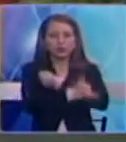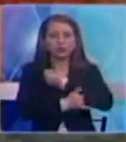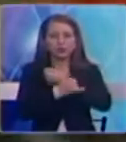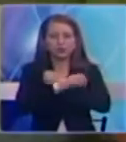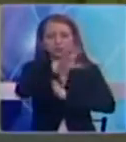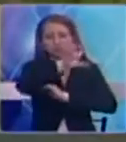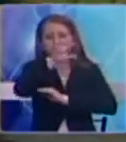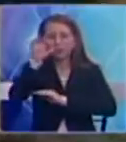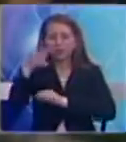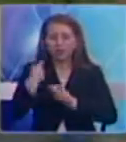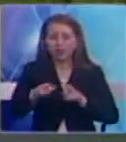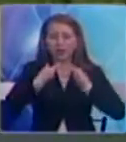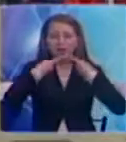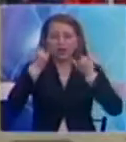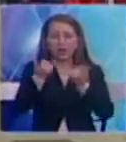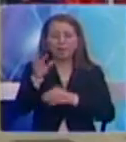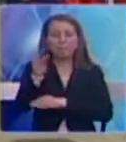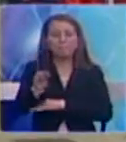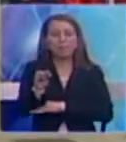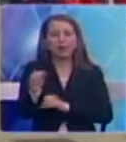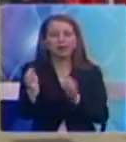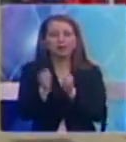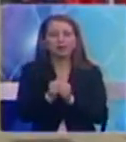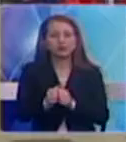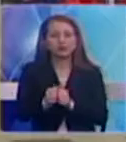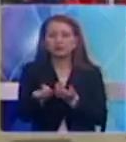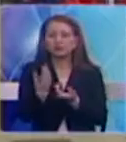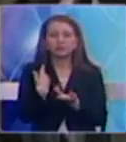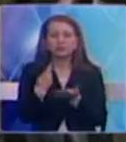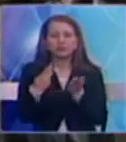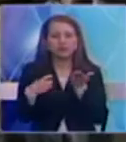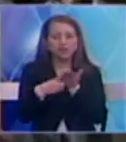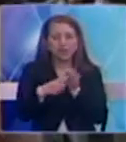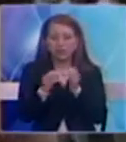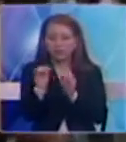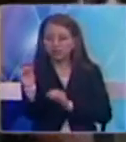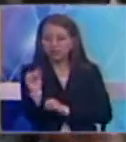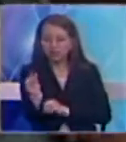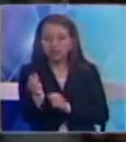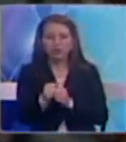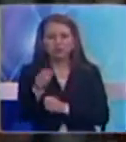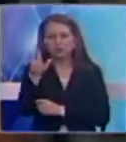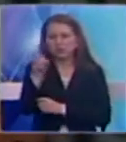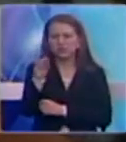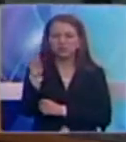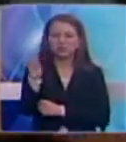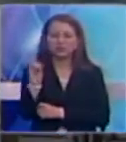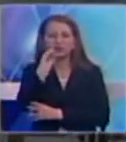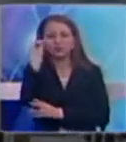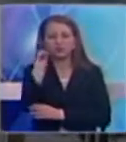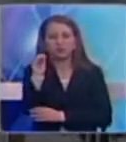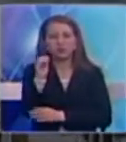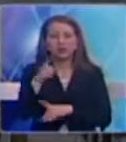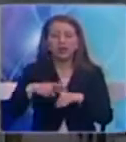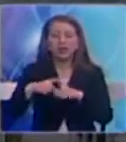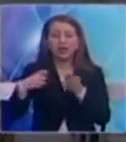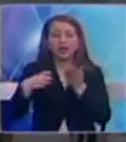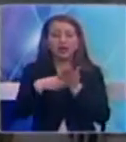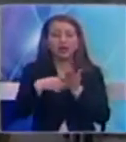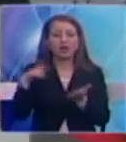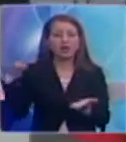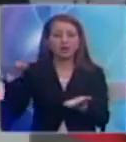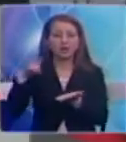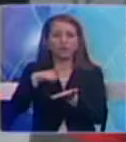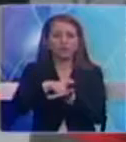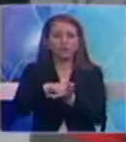fue presentada este martes. Consiste en establecer tarifas con descuentos entre el 30 y 60% en los pasajes